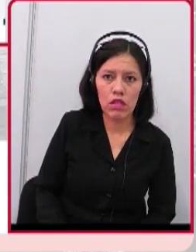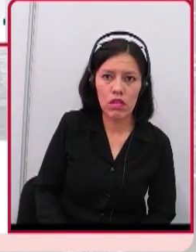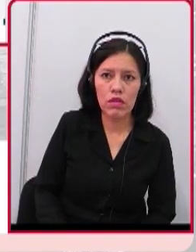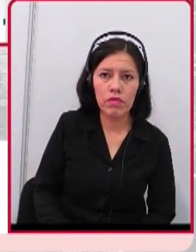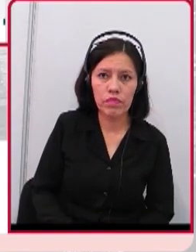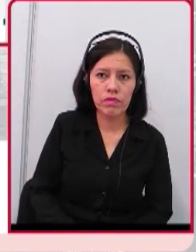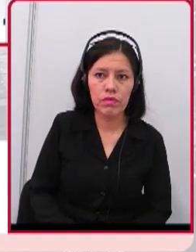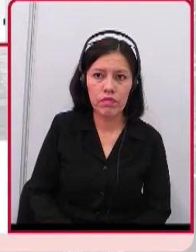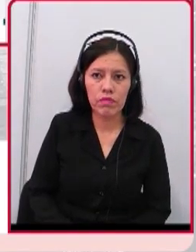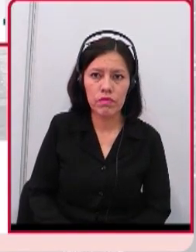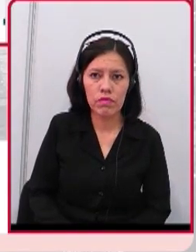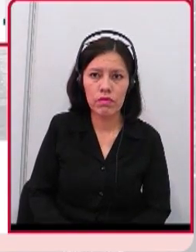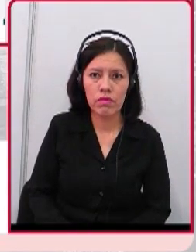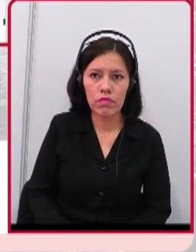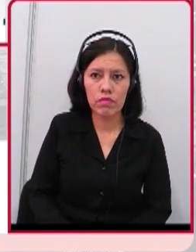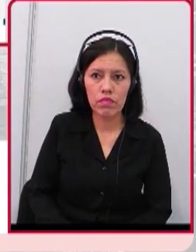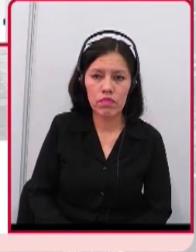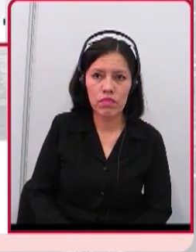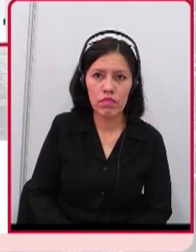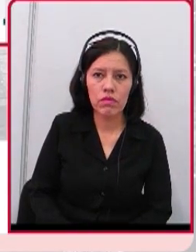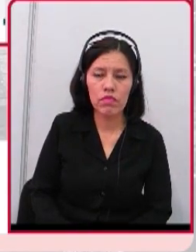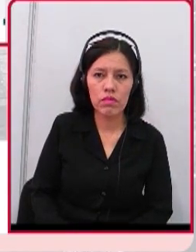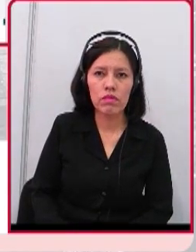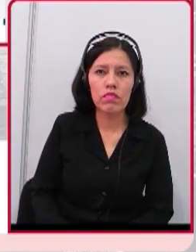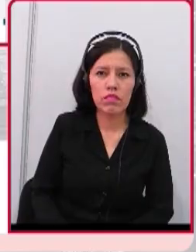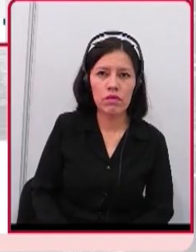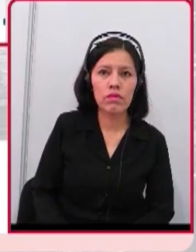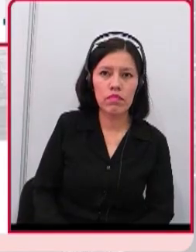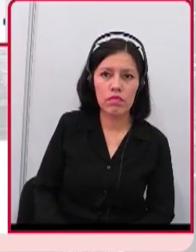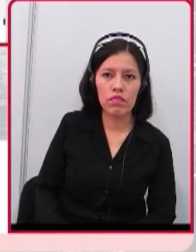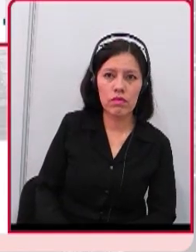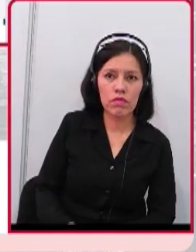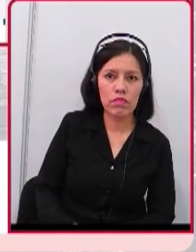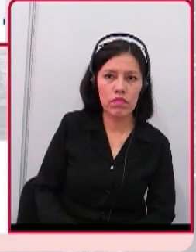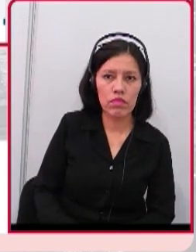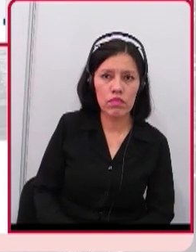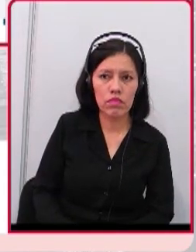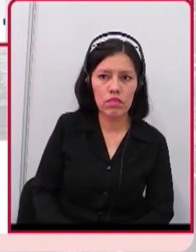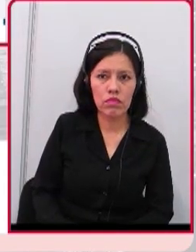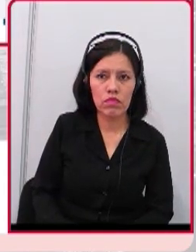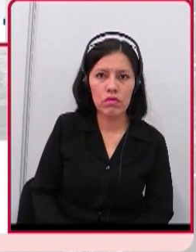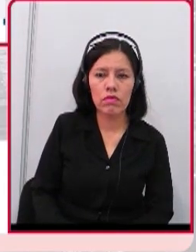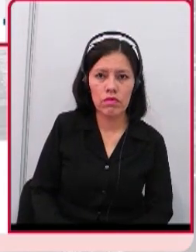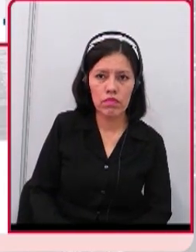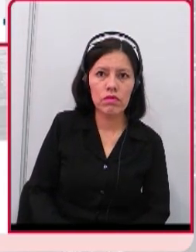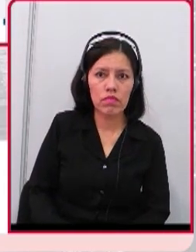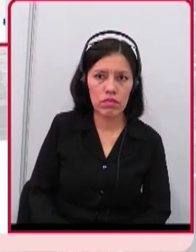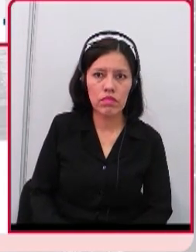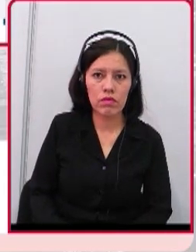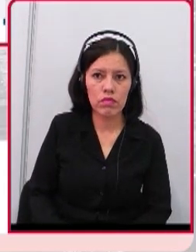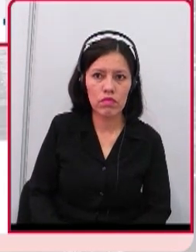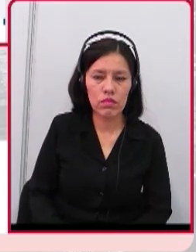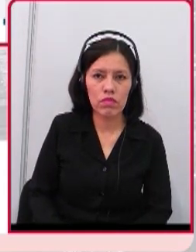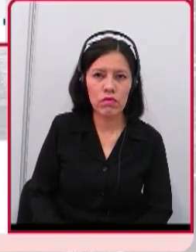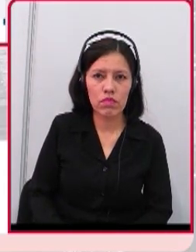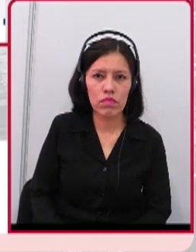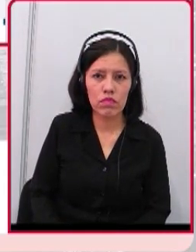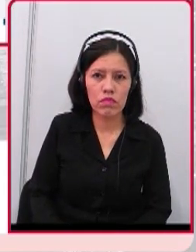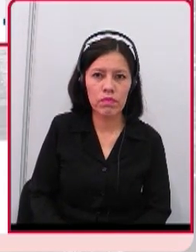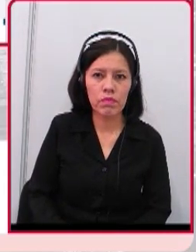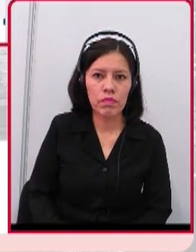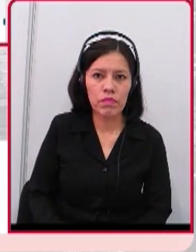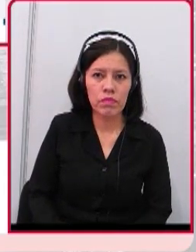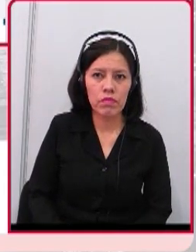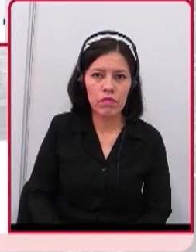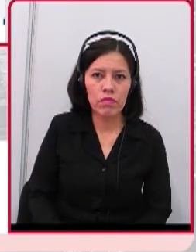¿no? Donde se están centrando nuestras actividades actualmente, donde la operación actualmente es a nivel subterránea, con una producción